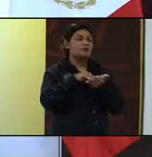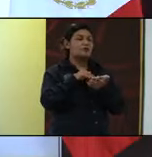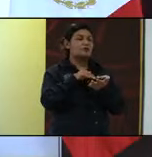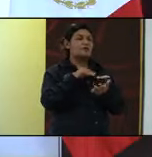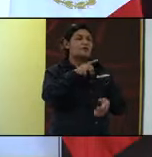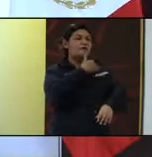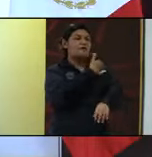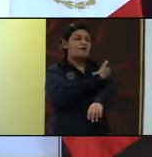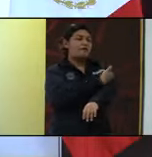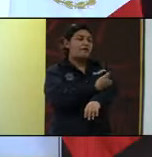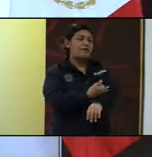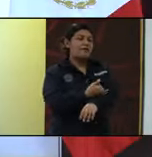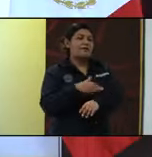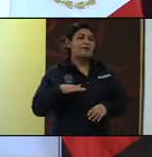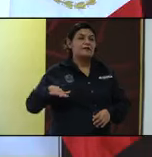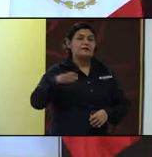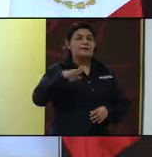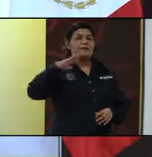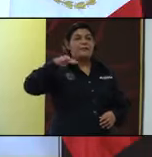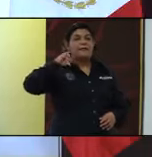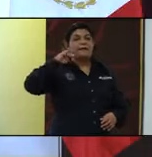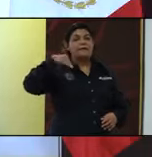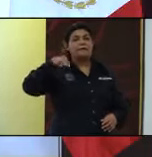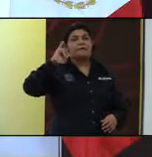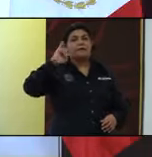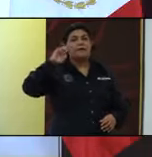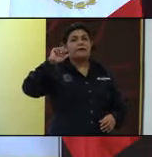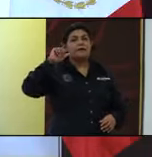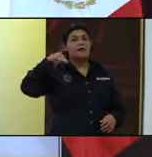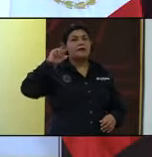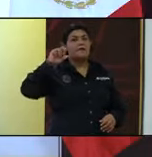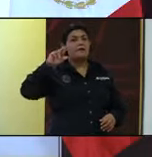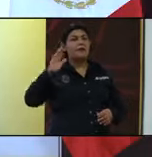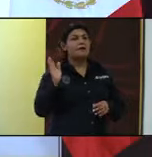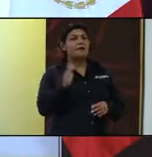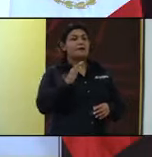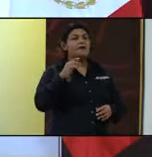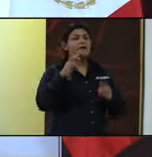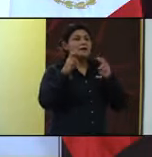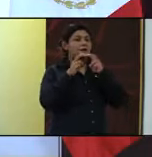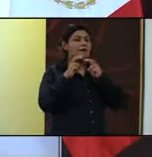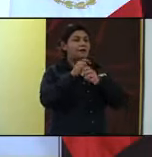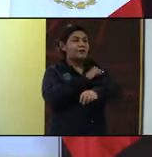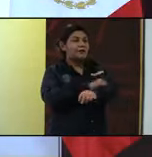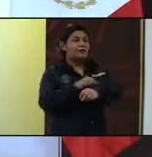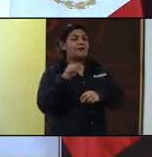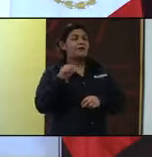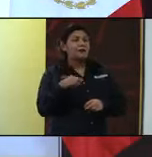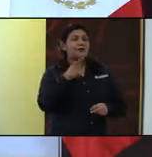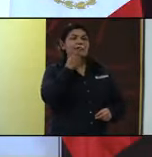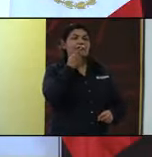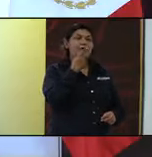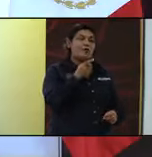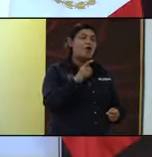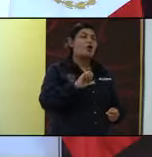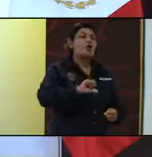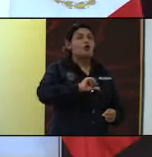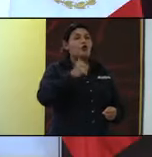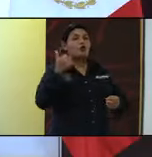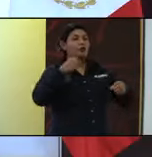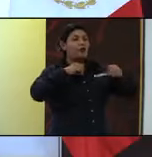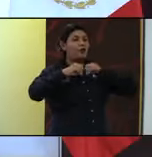zona Miramar y de la zona Tampico-Altamira. Además, también les informo otra obra del